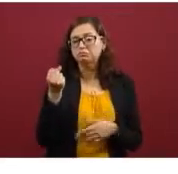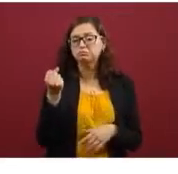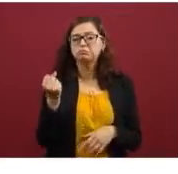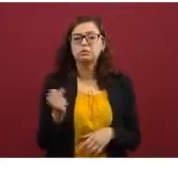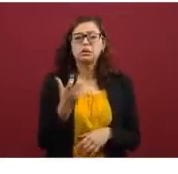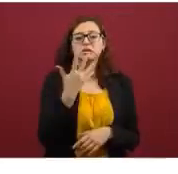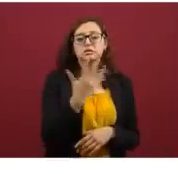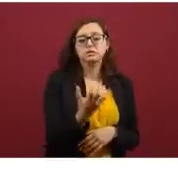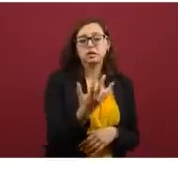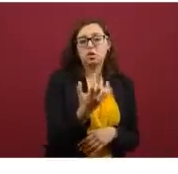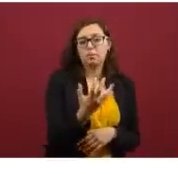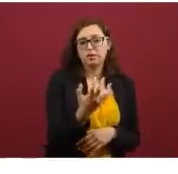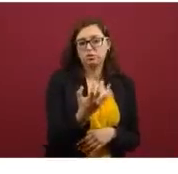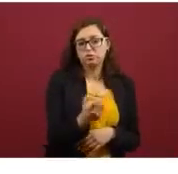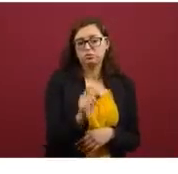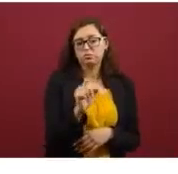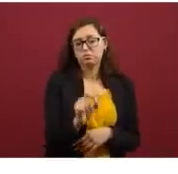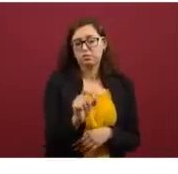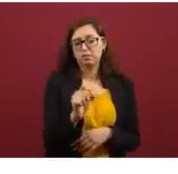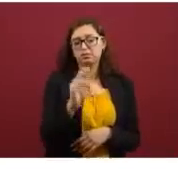de